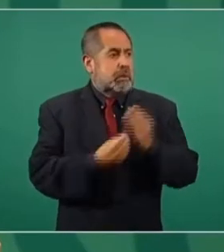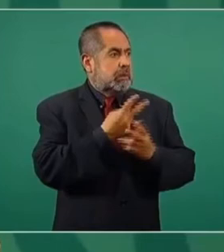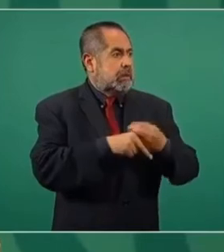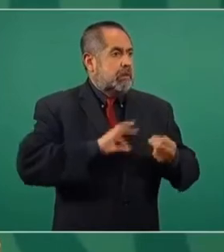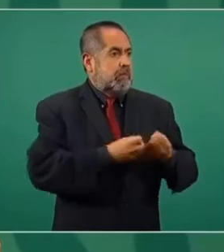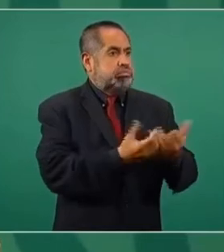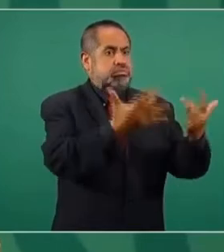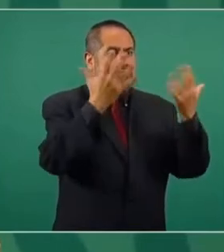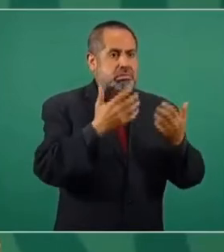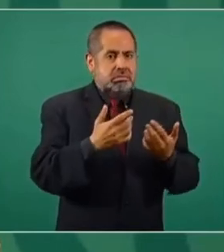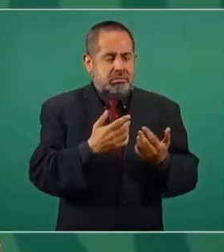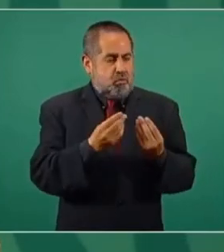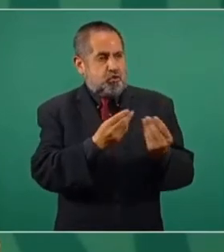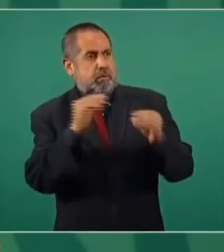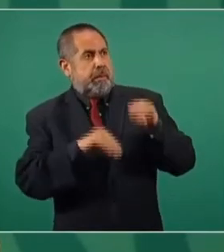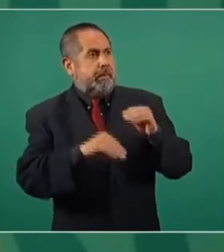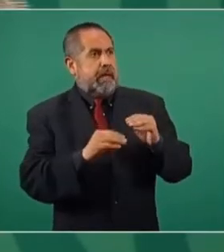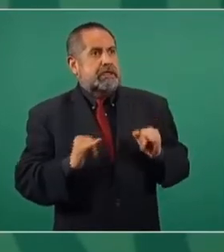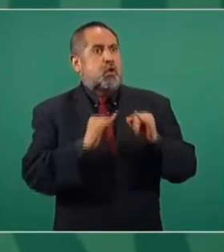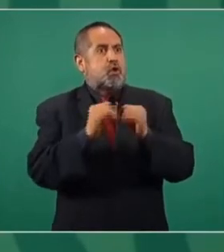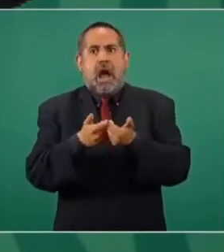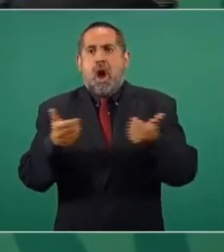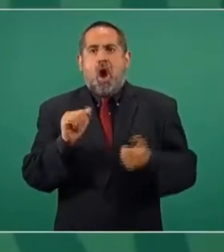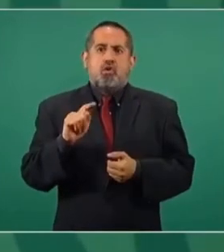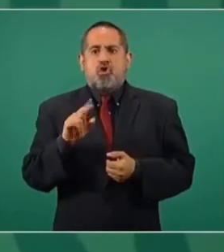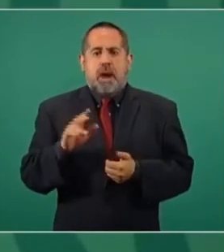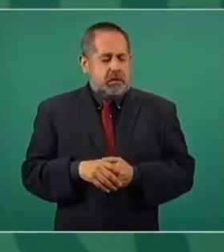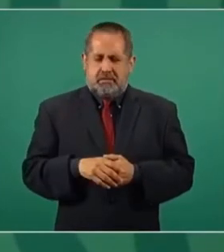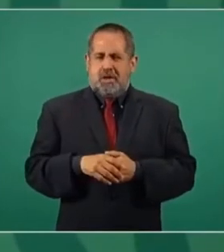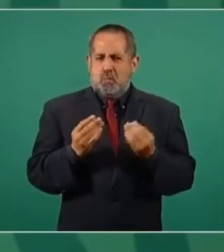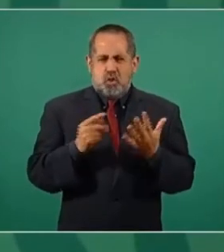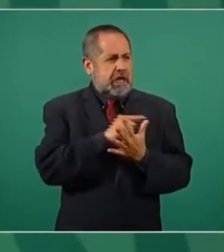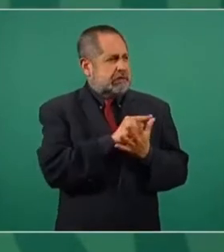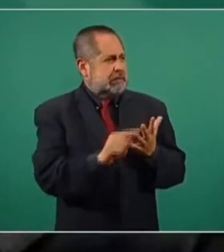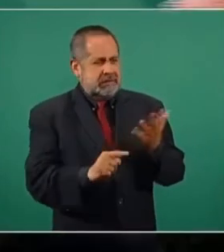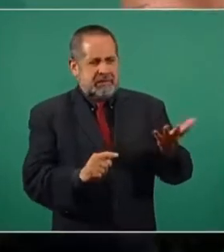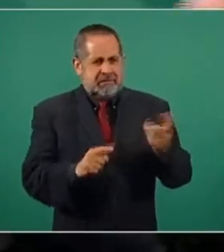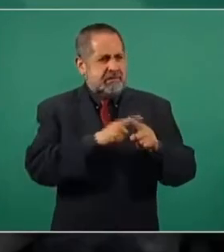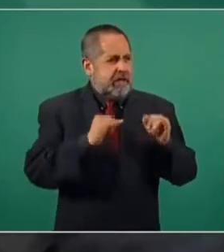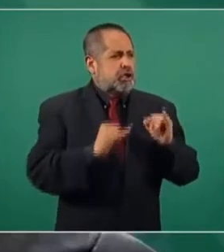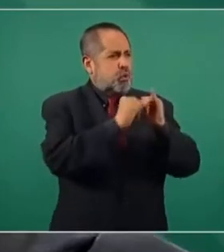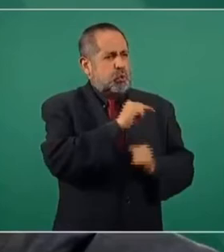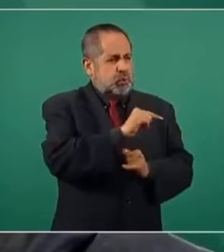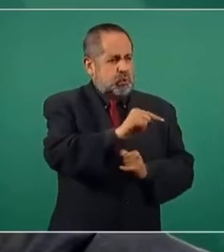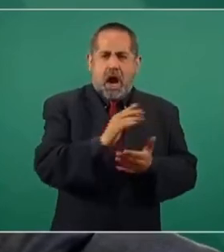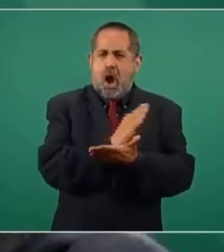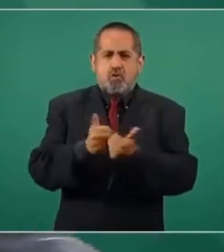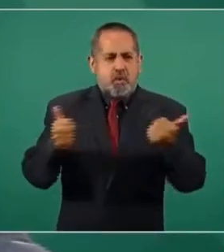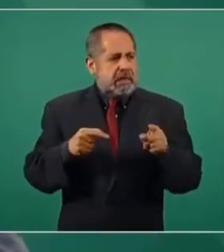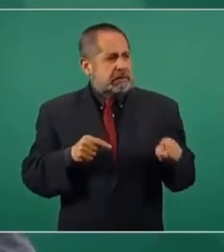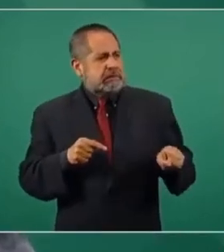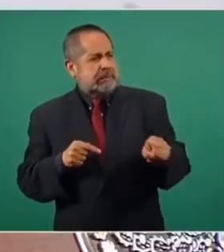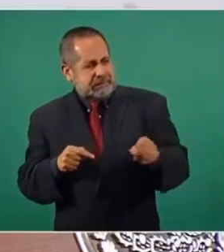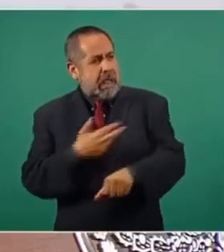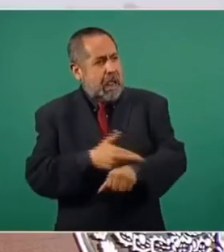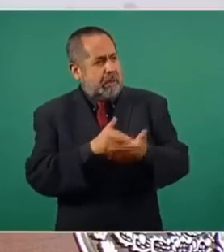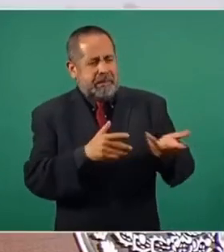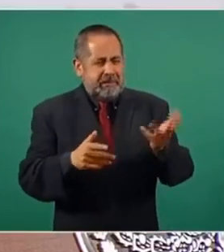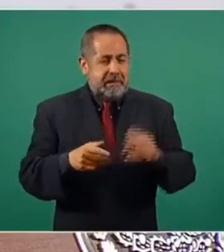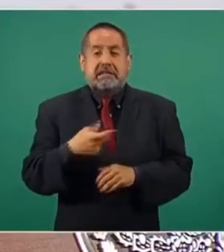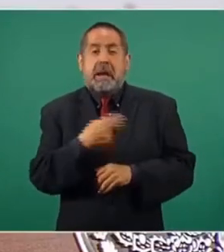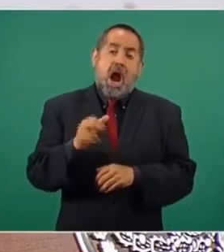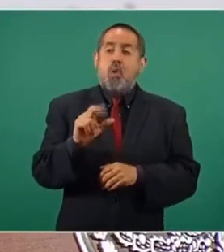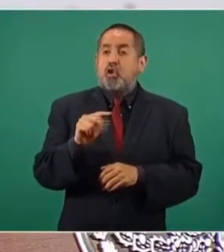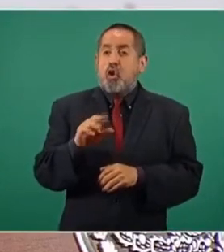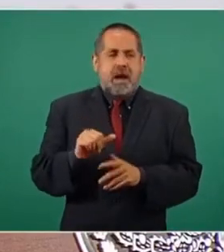hongos después de la lluvia. Hay infinidad de aparatos burocráticos, las llamadas